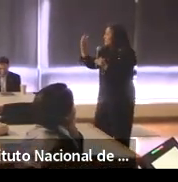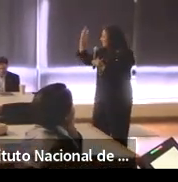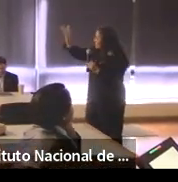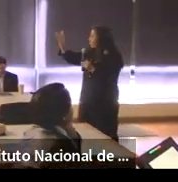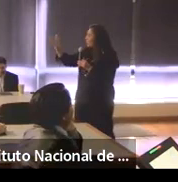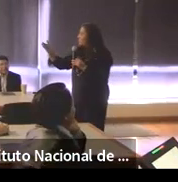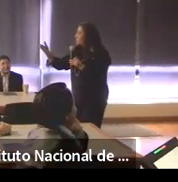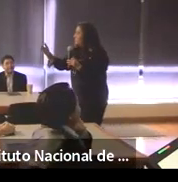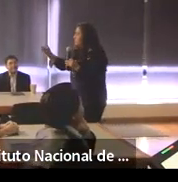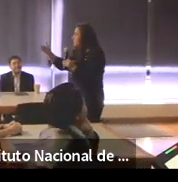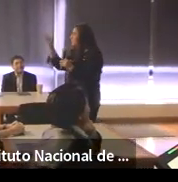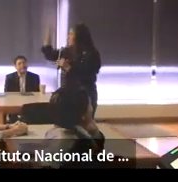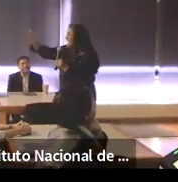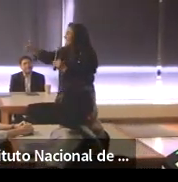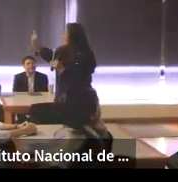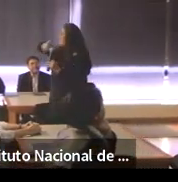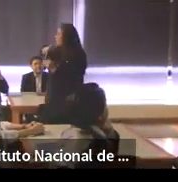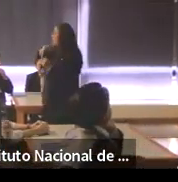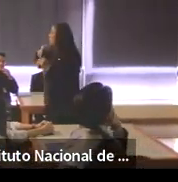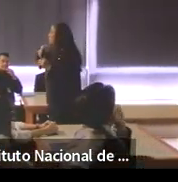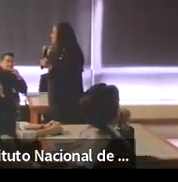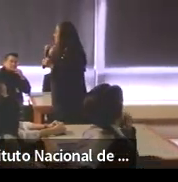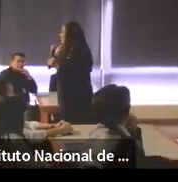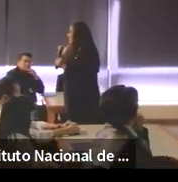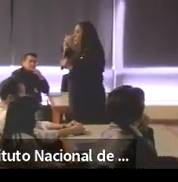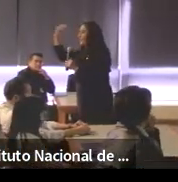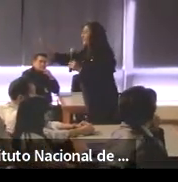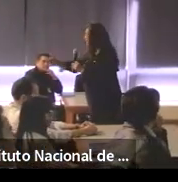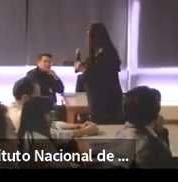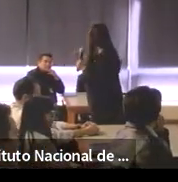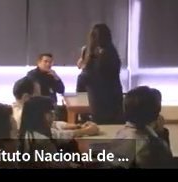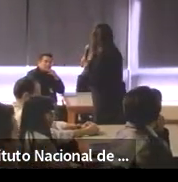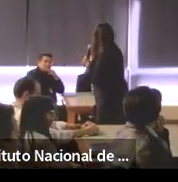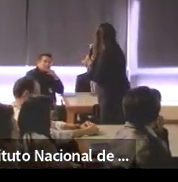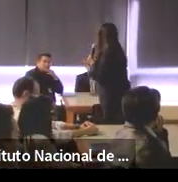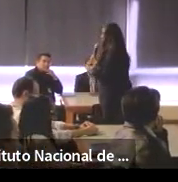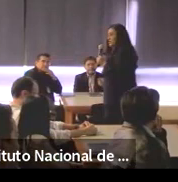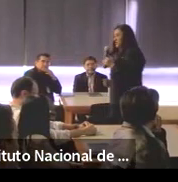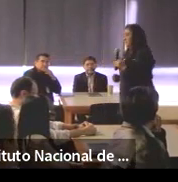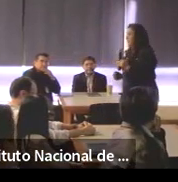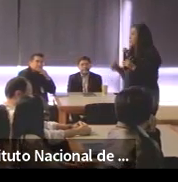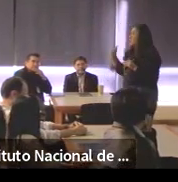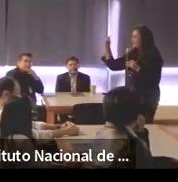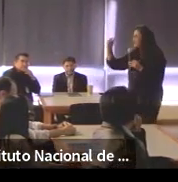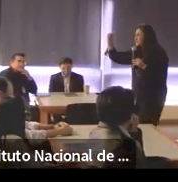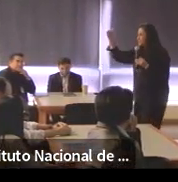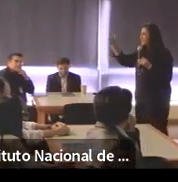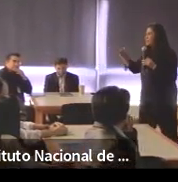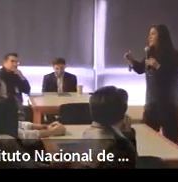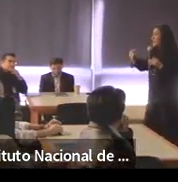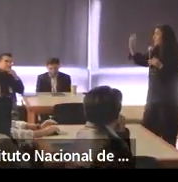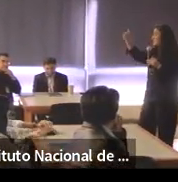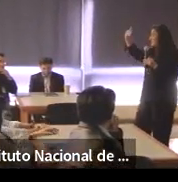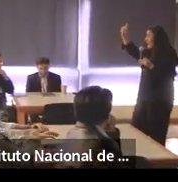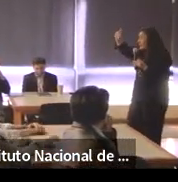por qué llegó por qué ella y no yo por qué ella y no mi amigo porque sí